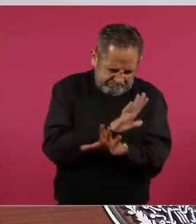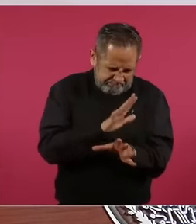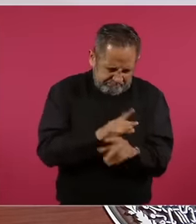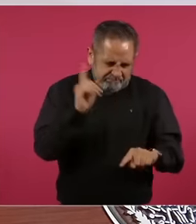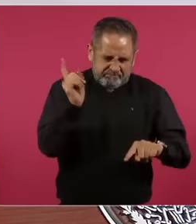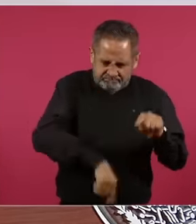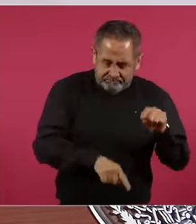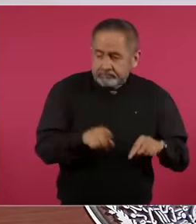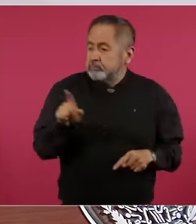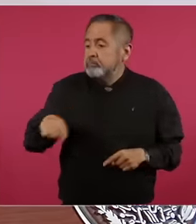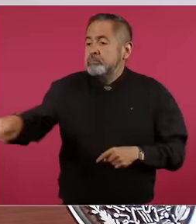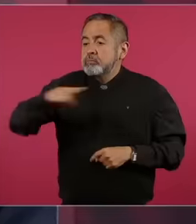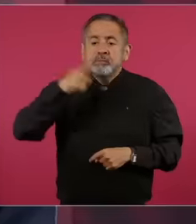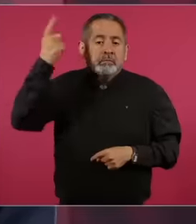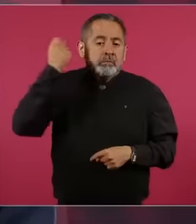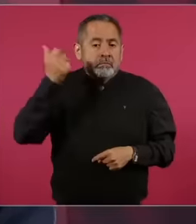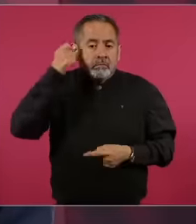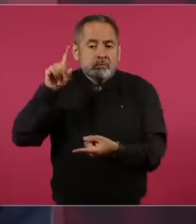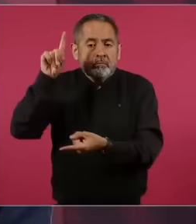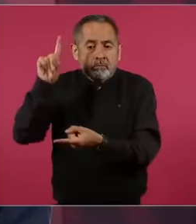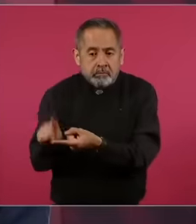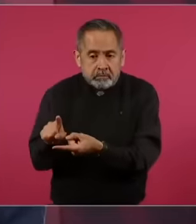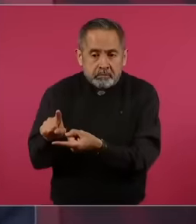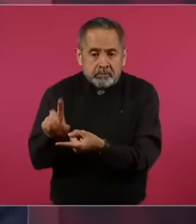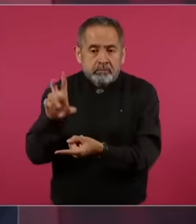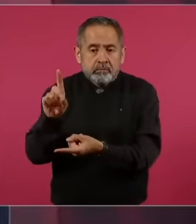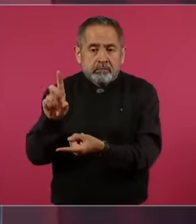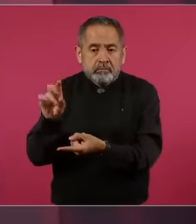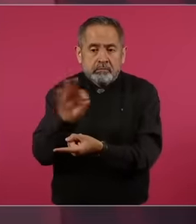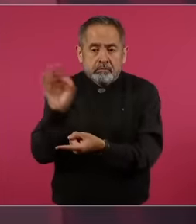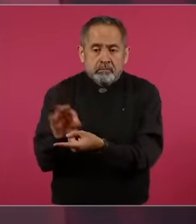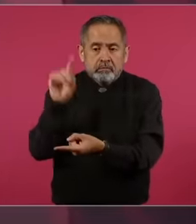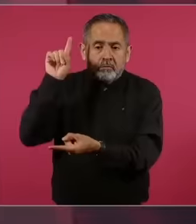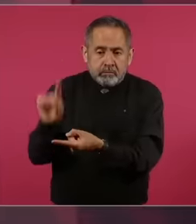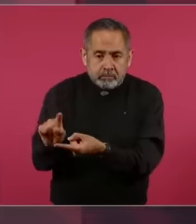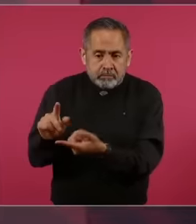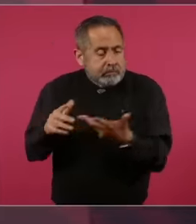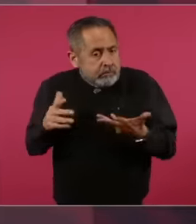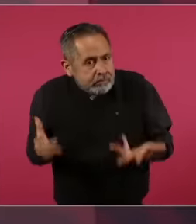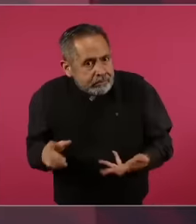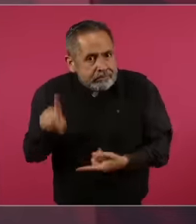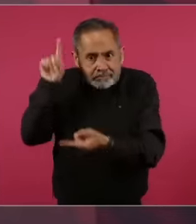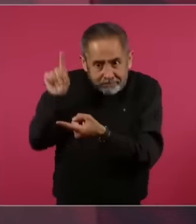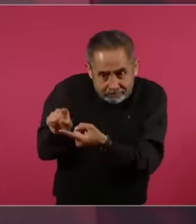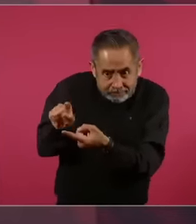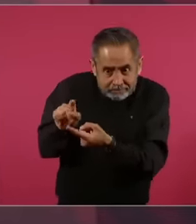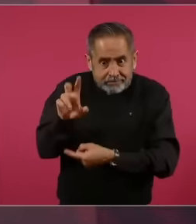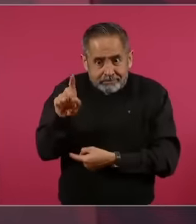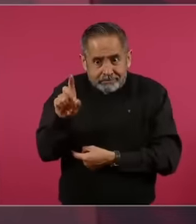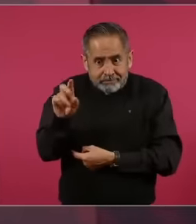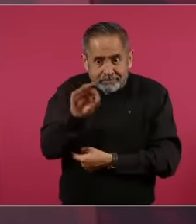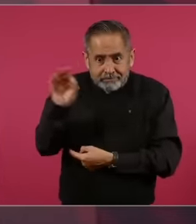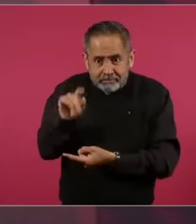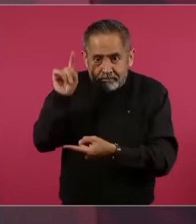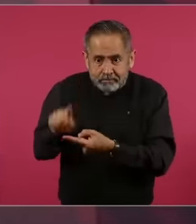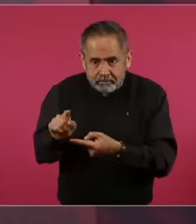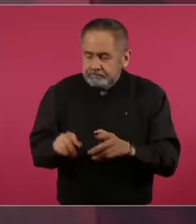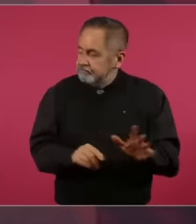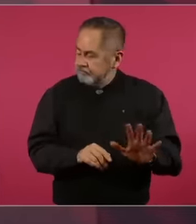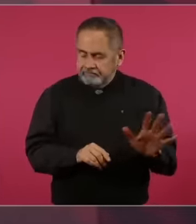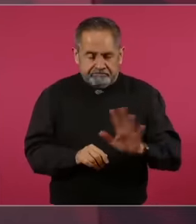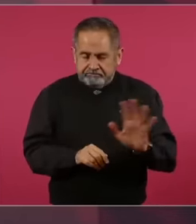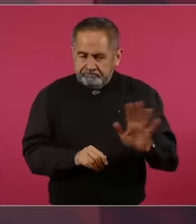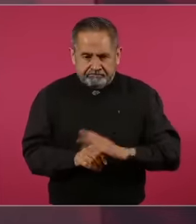trabajadores se pensionaran con el 30% de su salario, el 30%. Entonces, ahora